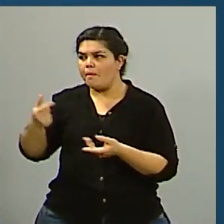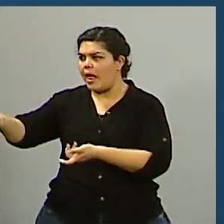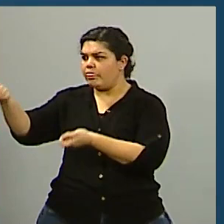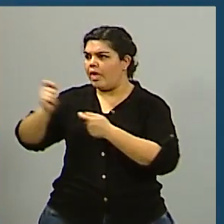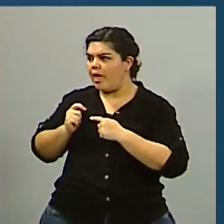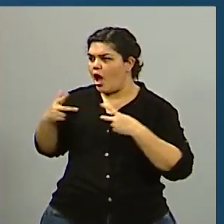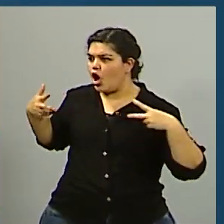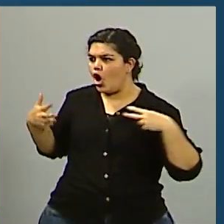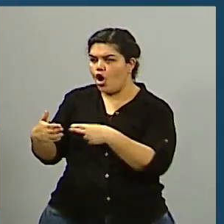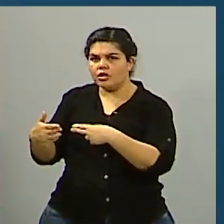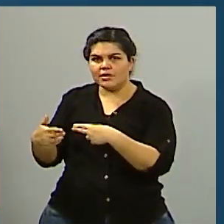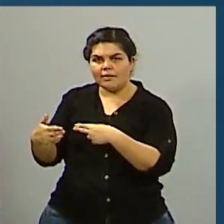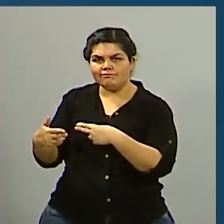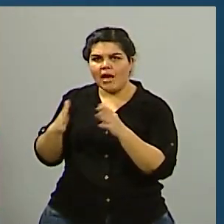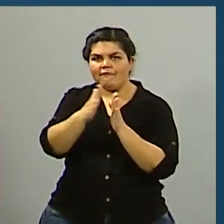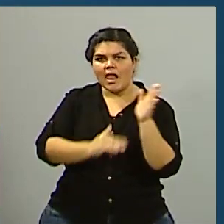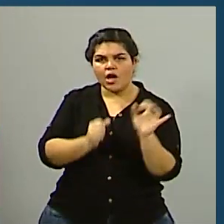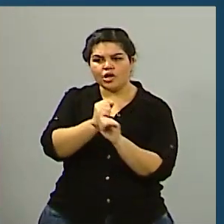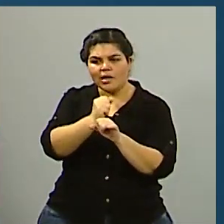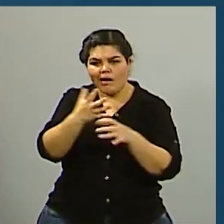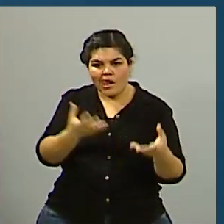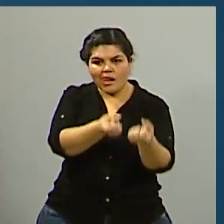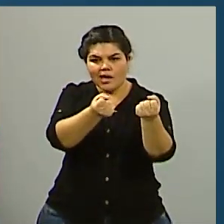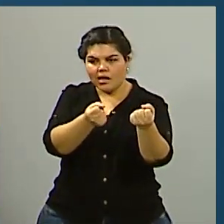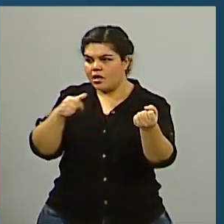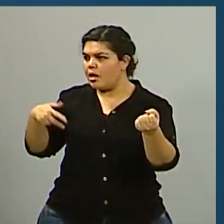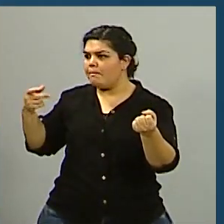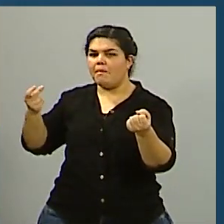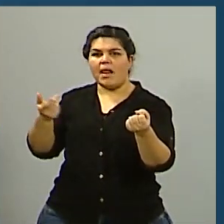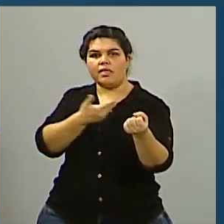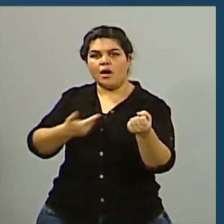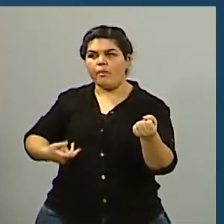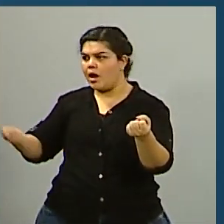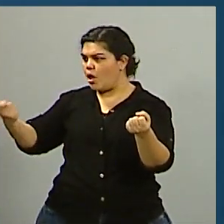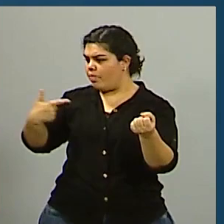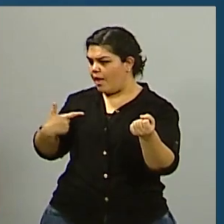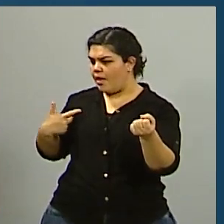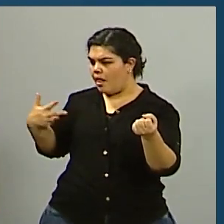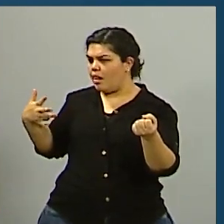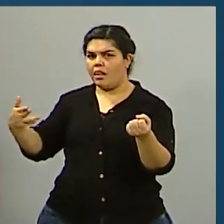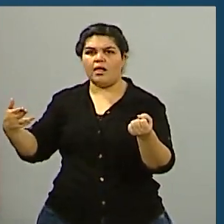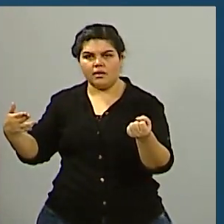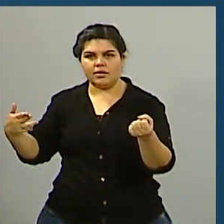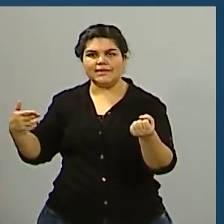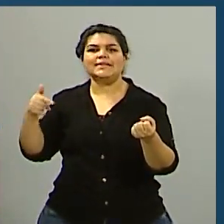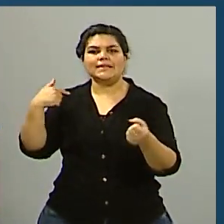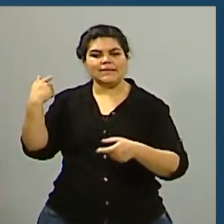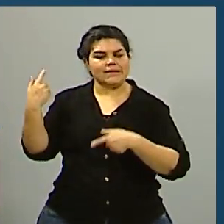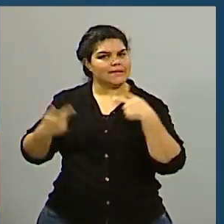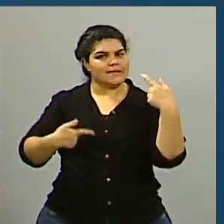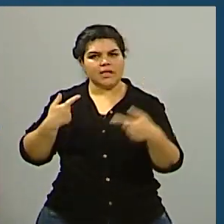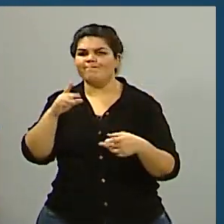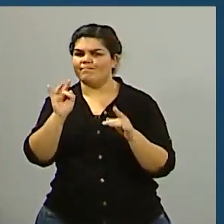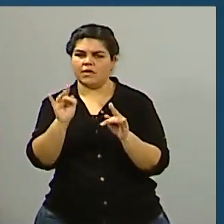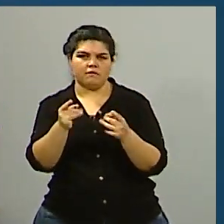de convencer a ese trabajador que no va a perder el plan. Y no se ha logrado. Sobre todo últimamente